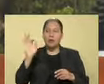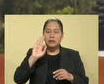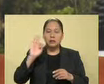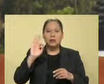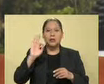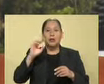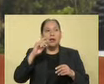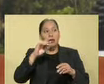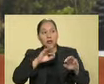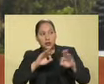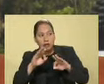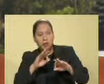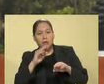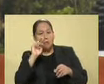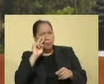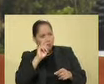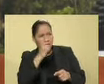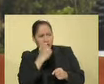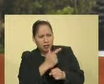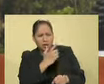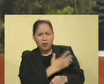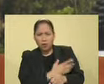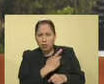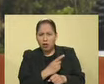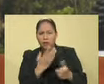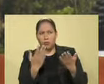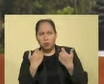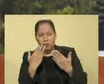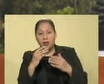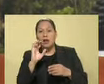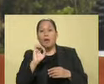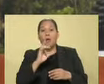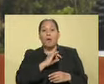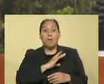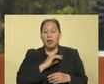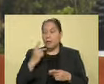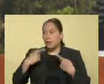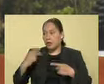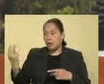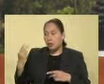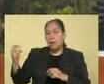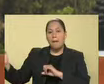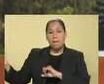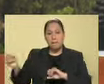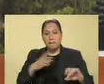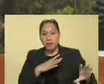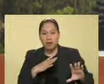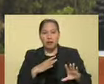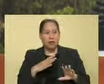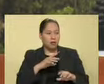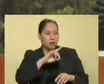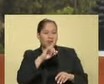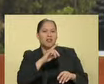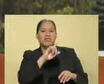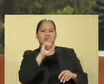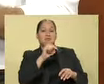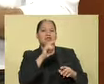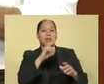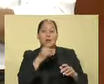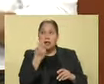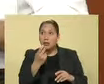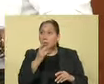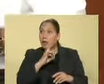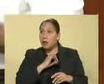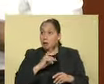lo honesto y sincero que eres, y miedo entonces a que la pareja también te valore de manera equivocada. Toda nuestra vida es